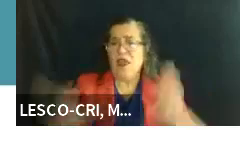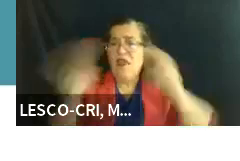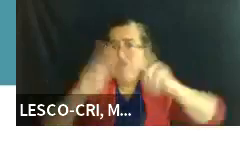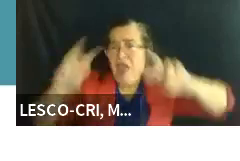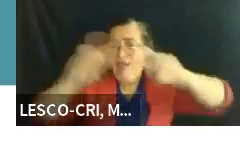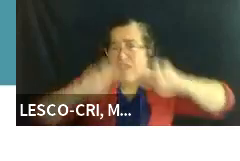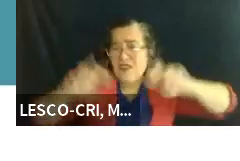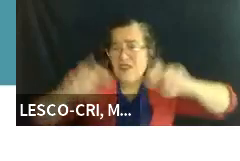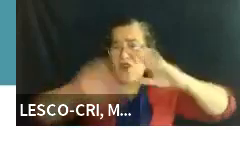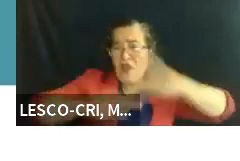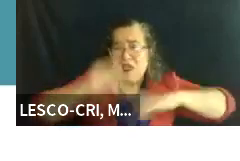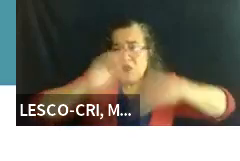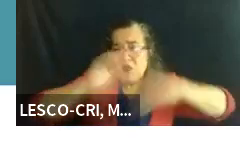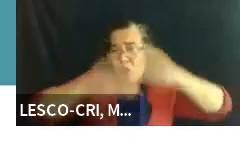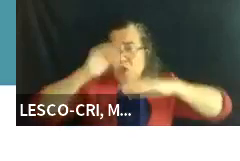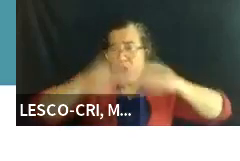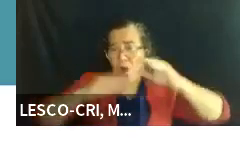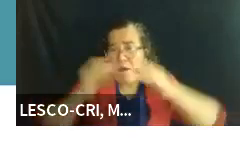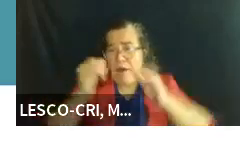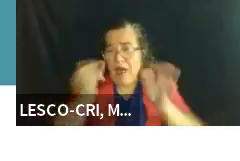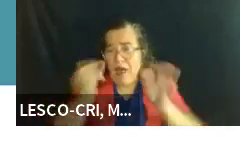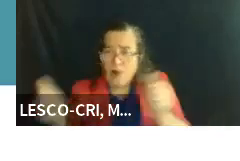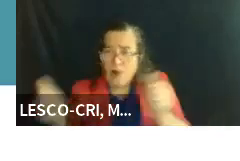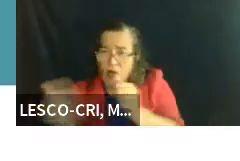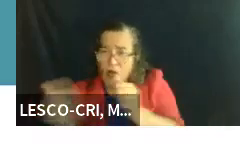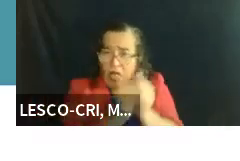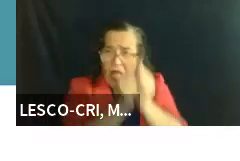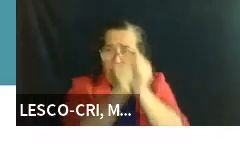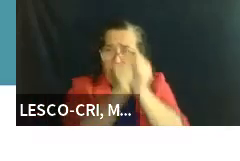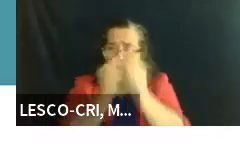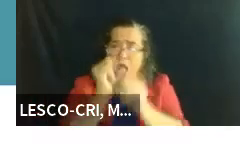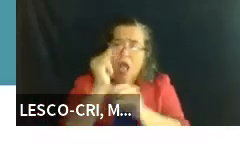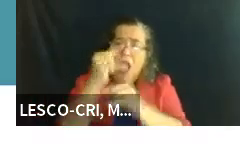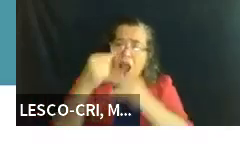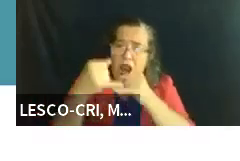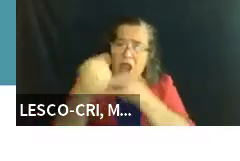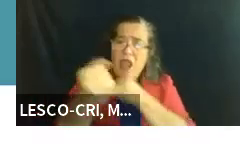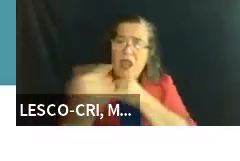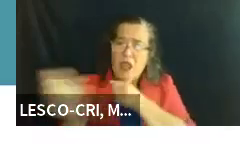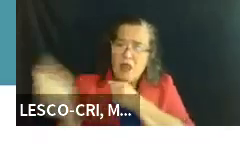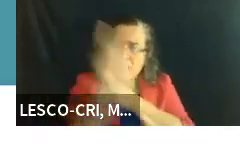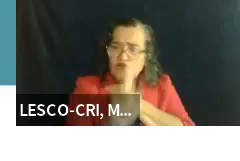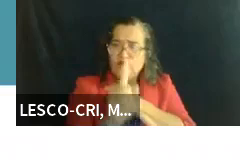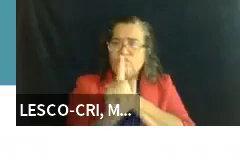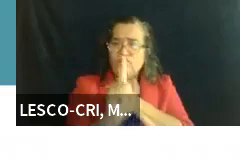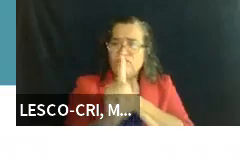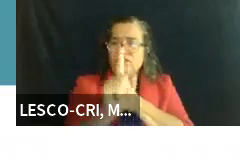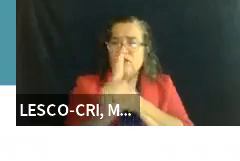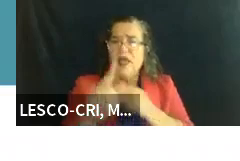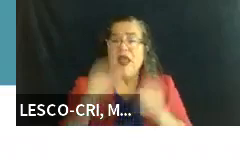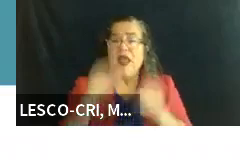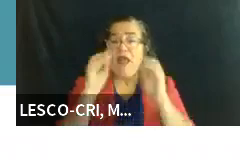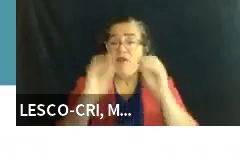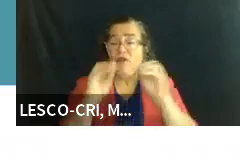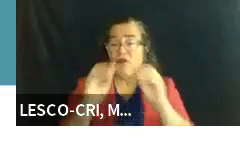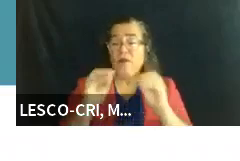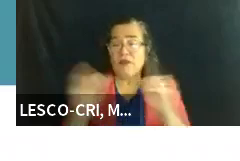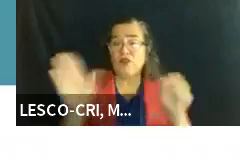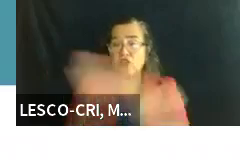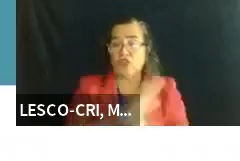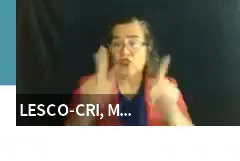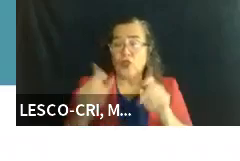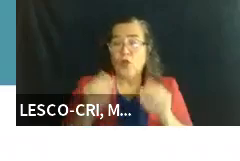estructural para alinearse no solamente a la formación integral de las personas que pueden acceder